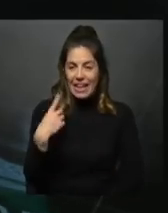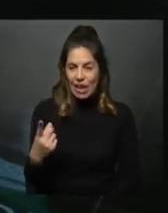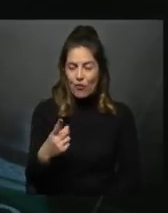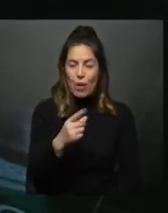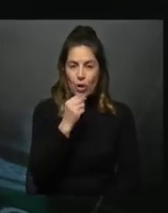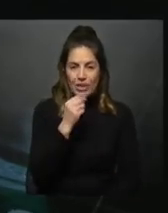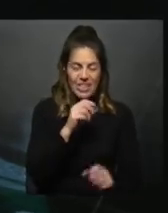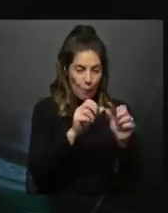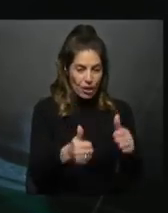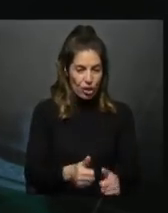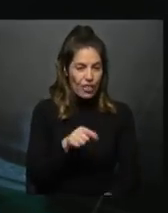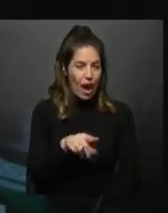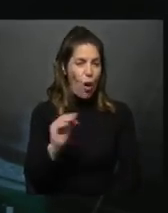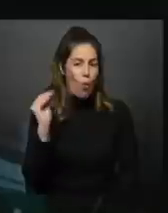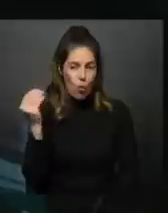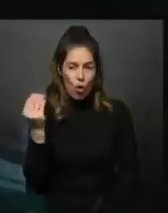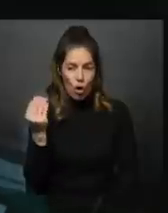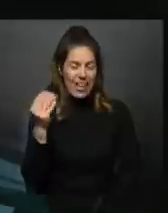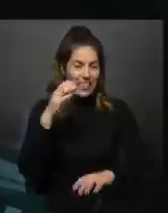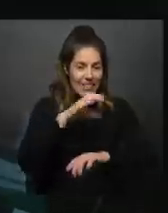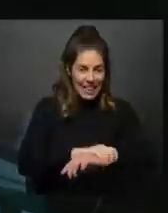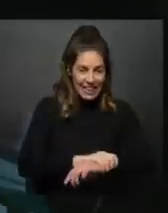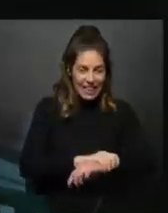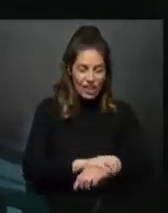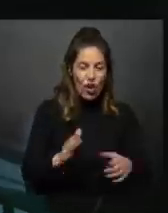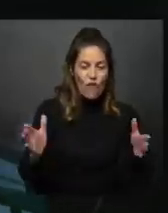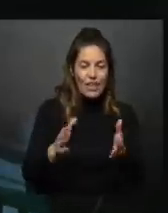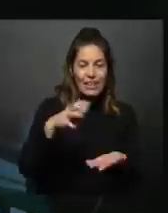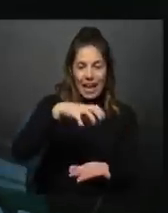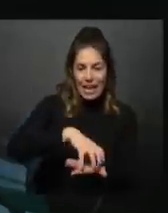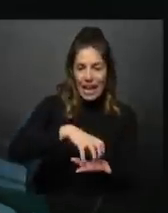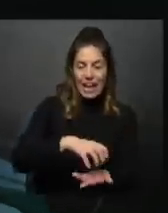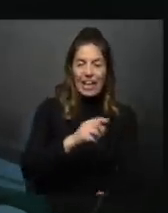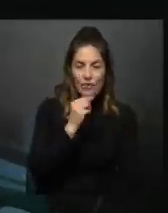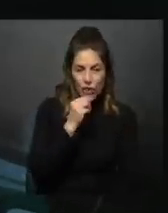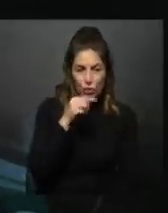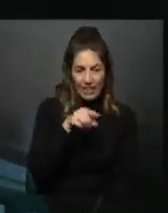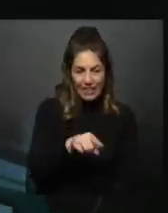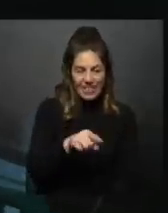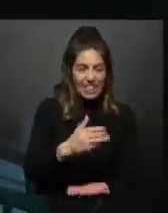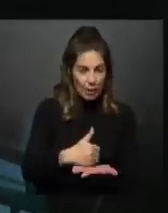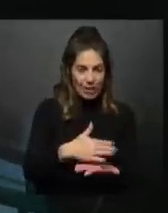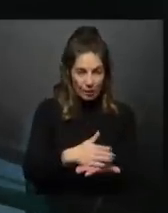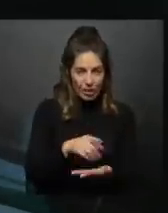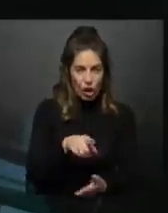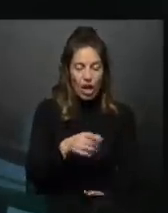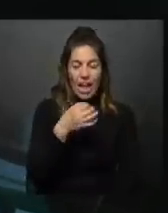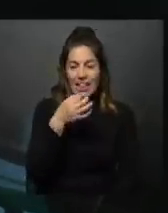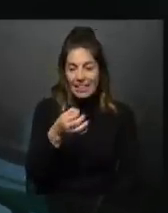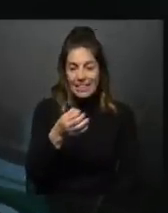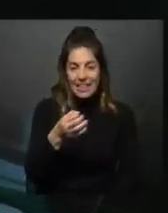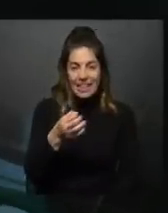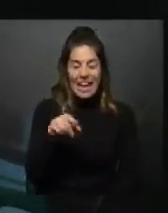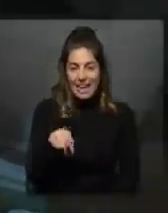a un joven que estaba siendo detenido frente a la jefatura de ese departamento sí Massiel dijo que el joven estaba en